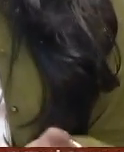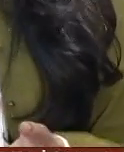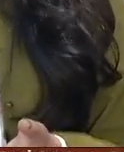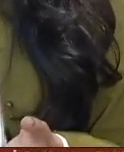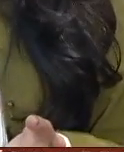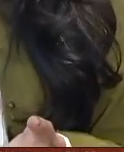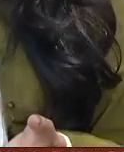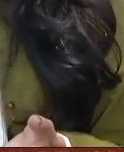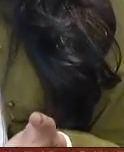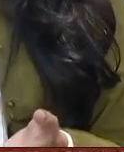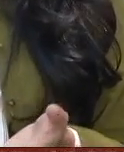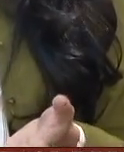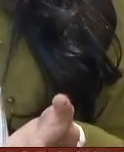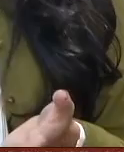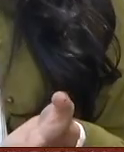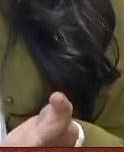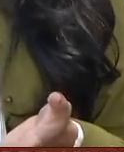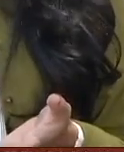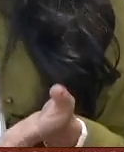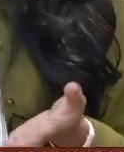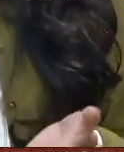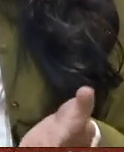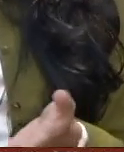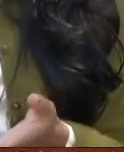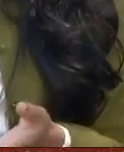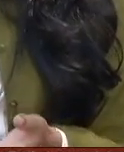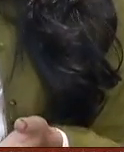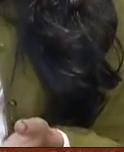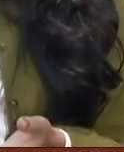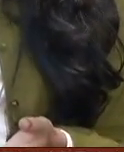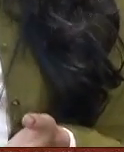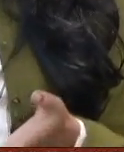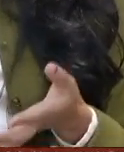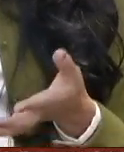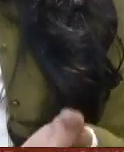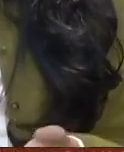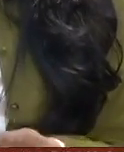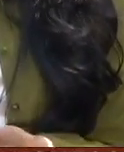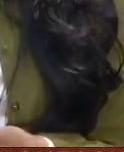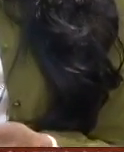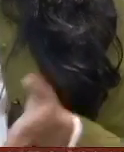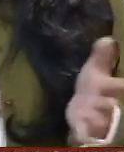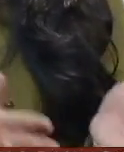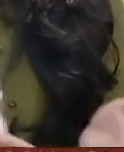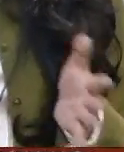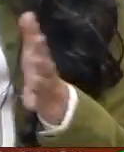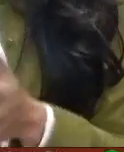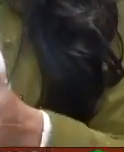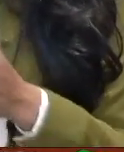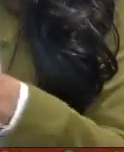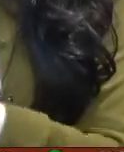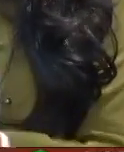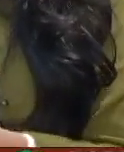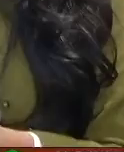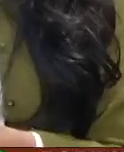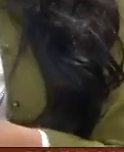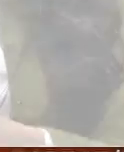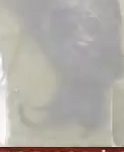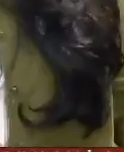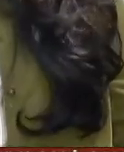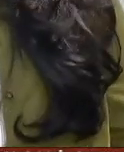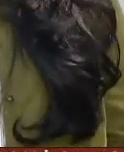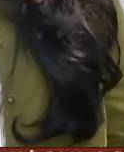es un centro donde viven personas con discapacidad intelectual, mujeres, desde niñas, adolescentes y